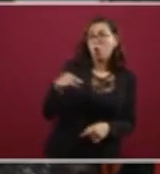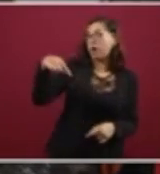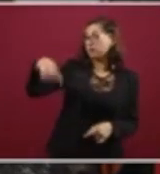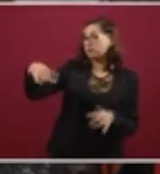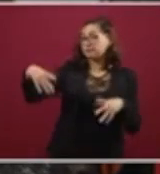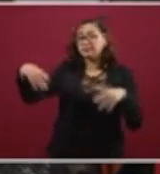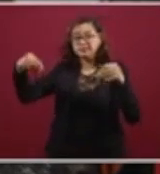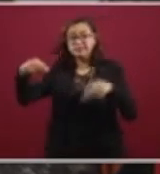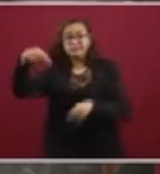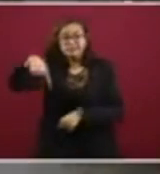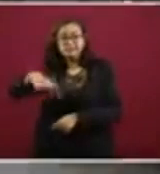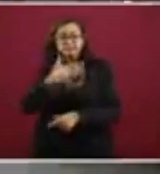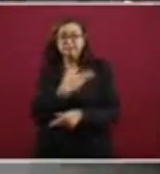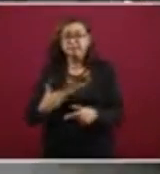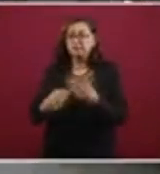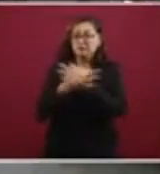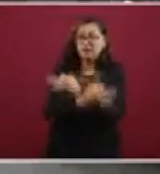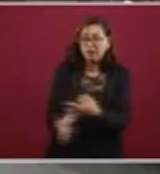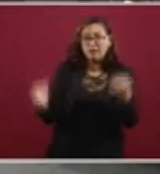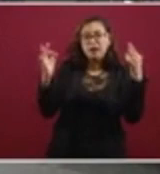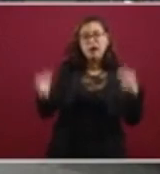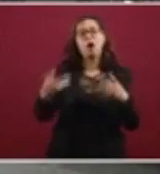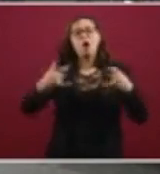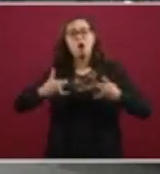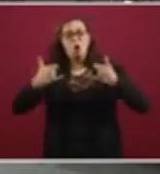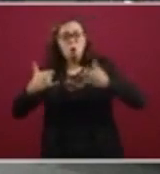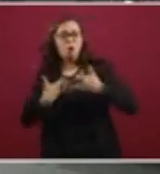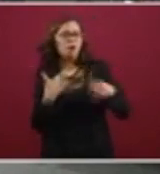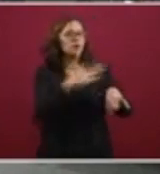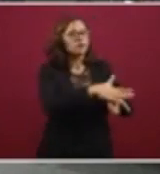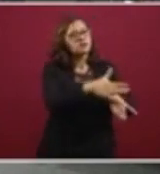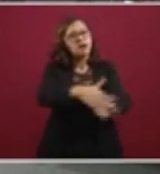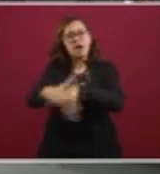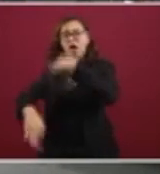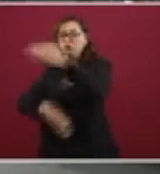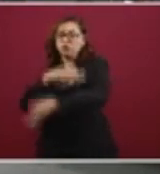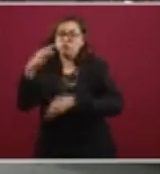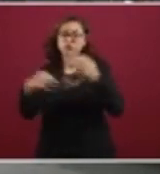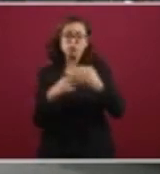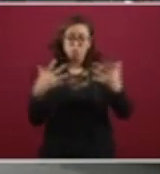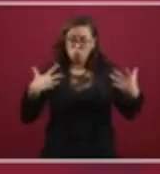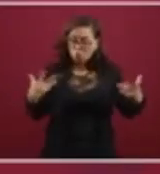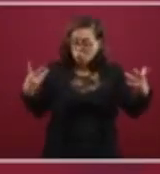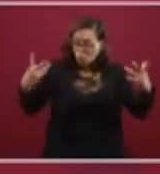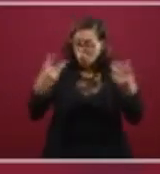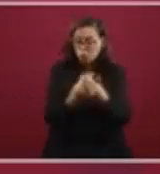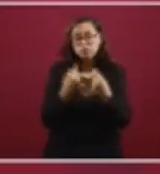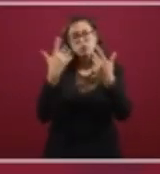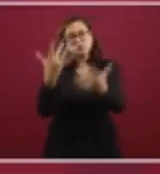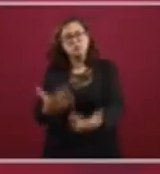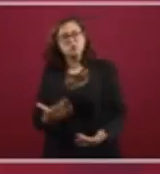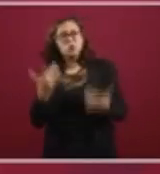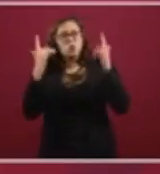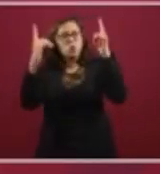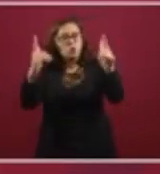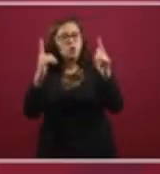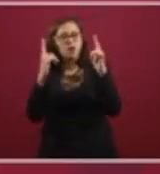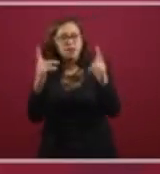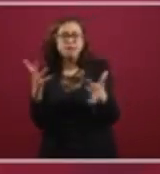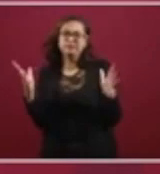llamado a todas las juventudes de este país a recuperar y enarbolar la esperanza, a